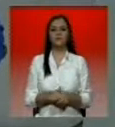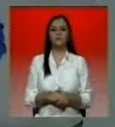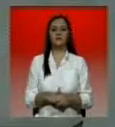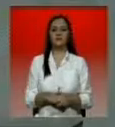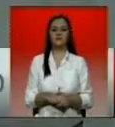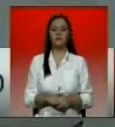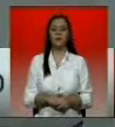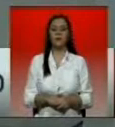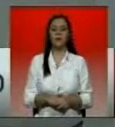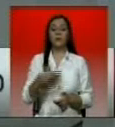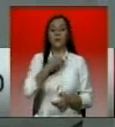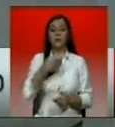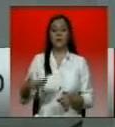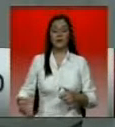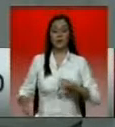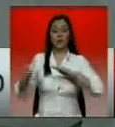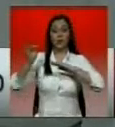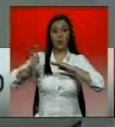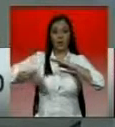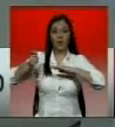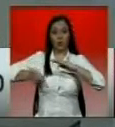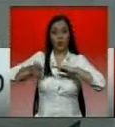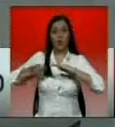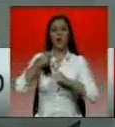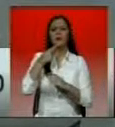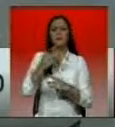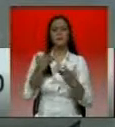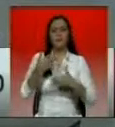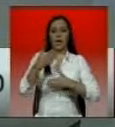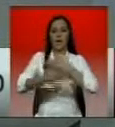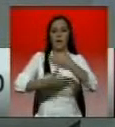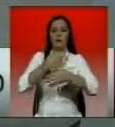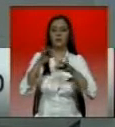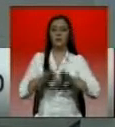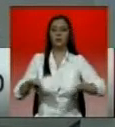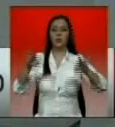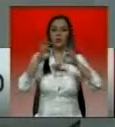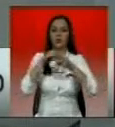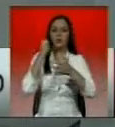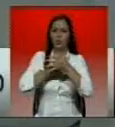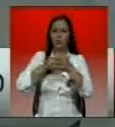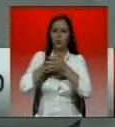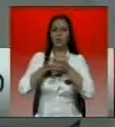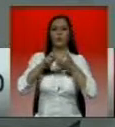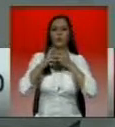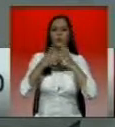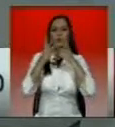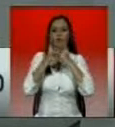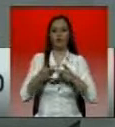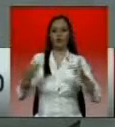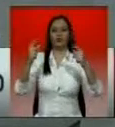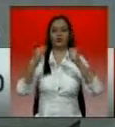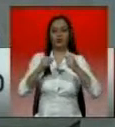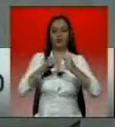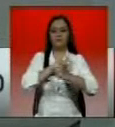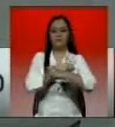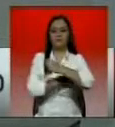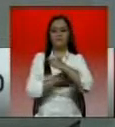Y el presidente del Consejo de la Judicatura, Gustavo Yal, destacó los avances en la lucha contra la impunidad a través del fortalecimiento del sistema